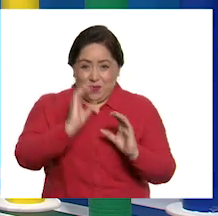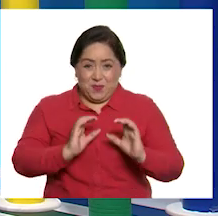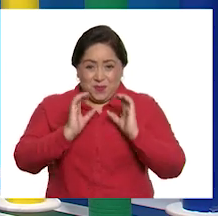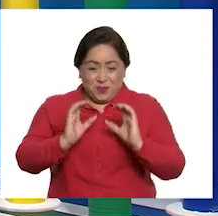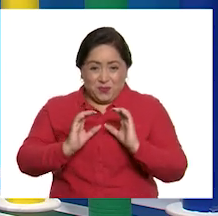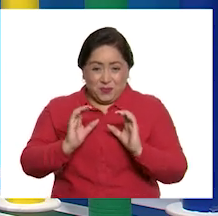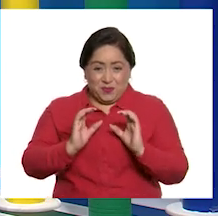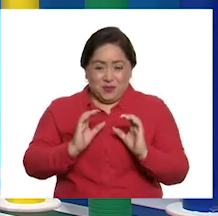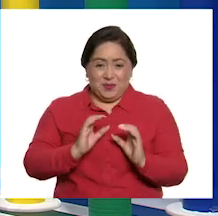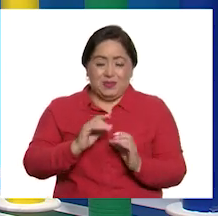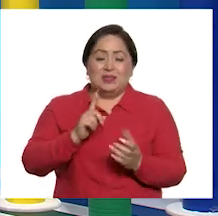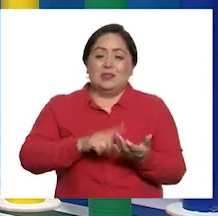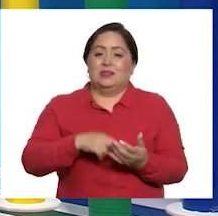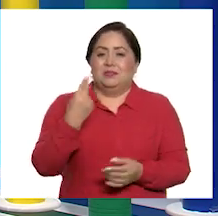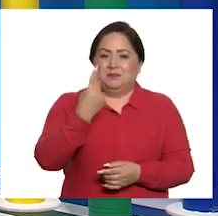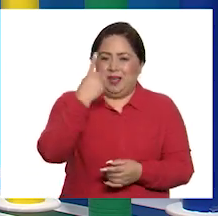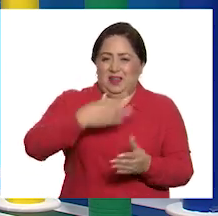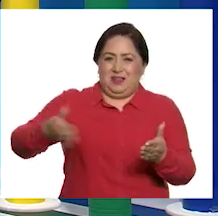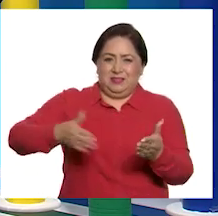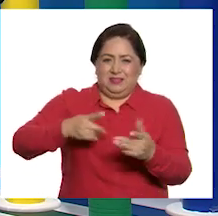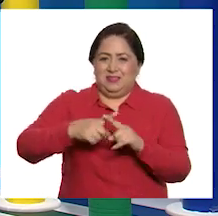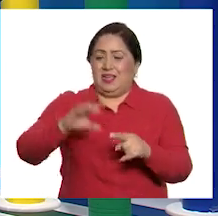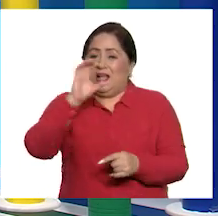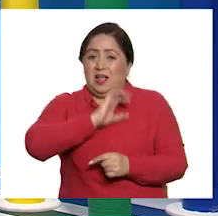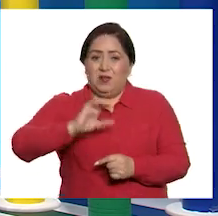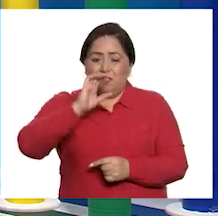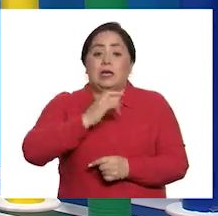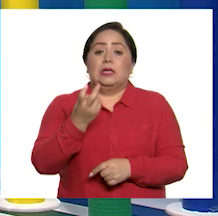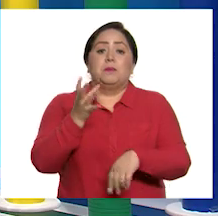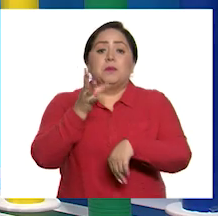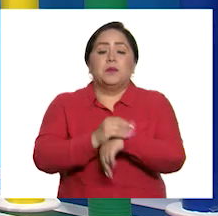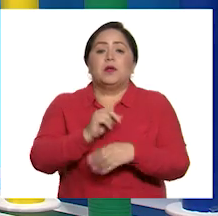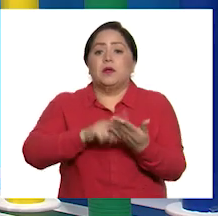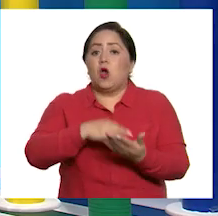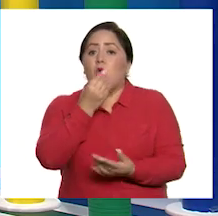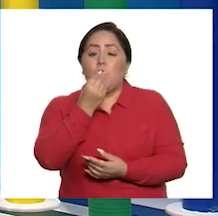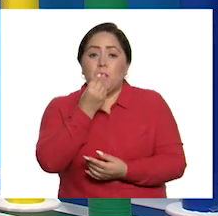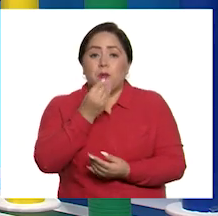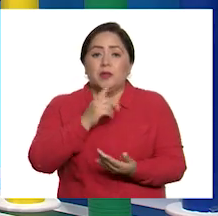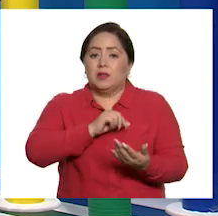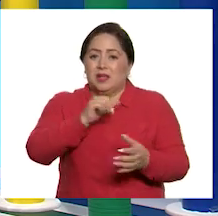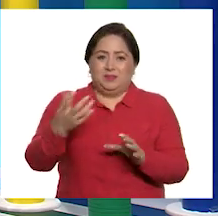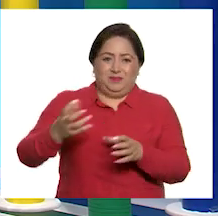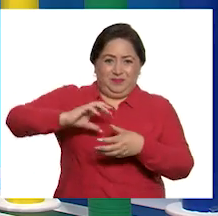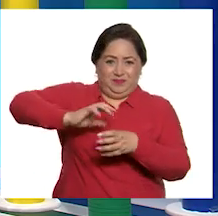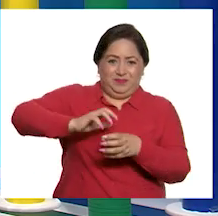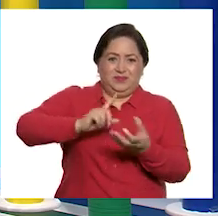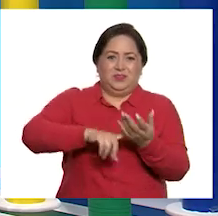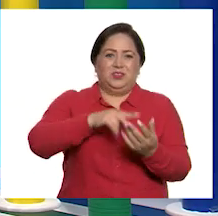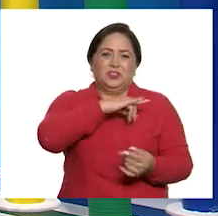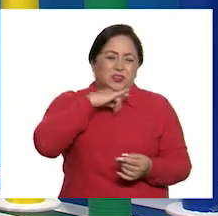conservación en las que se requiere cocinar con calor permiten que los alimentos en escabeche o en